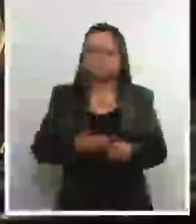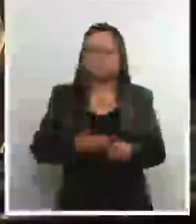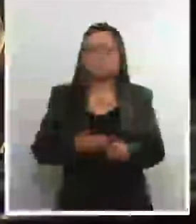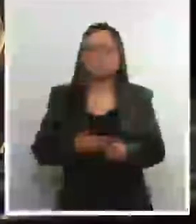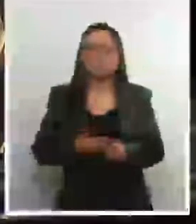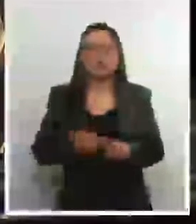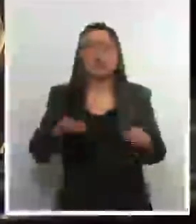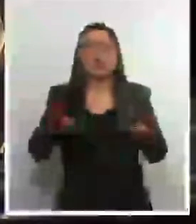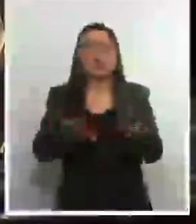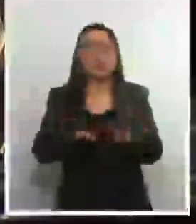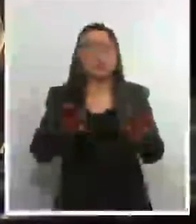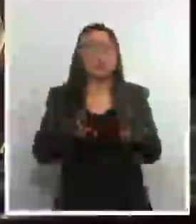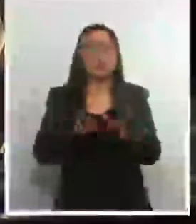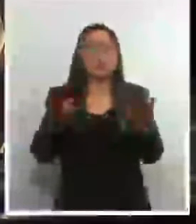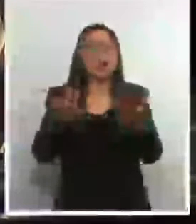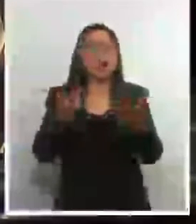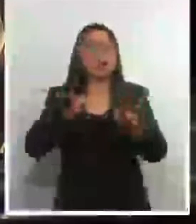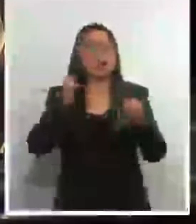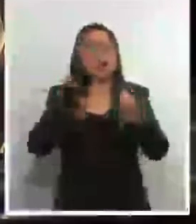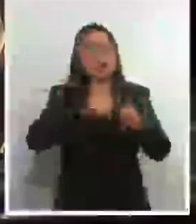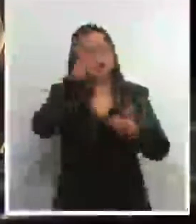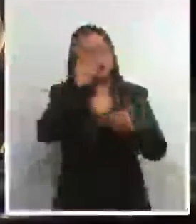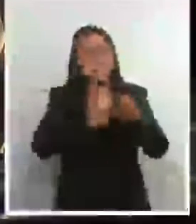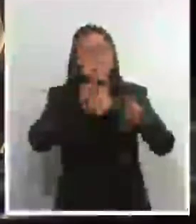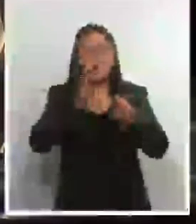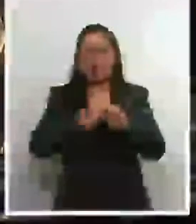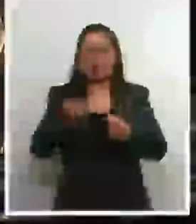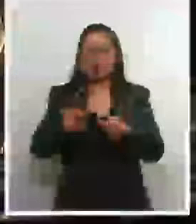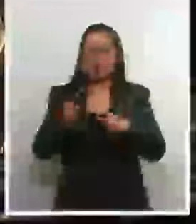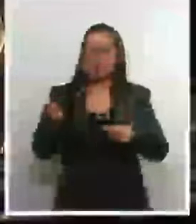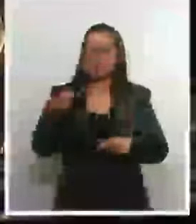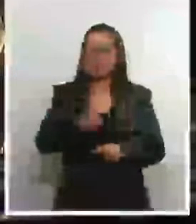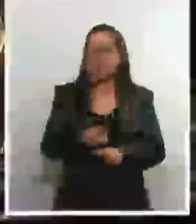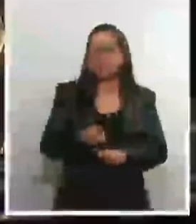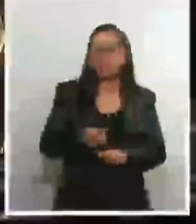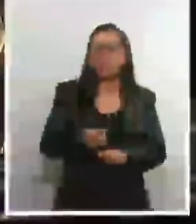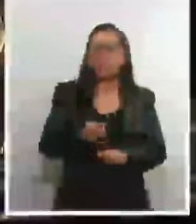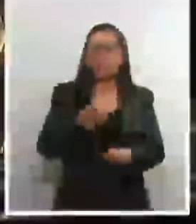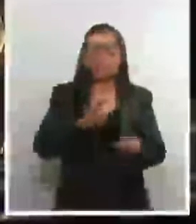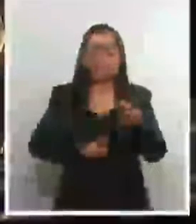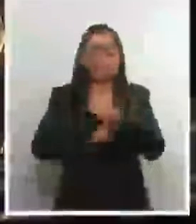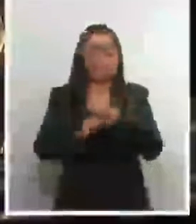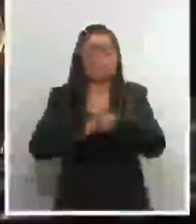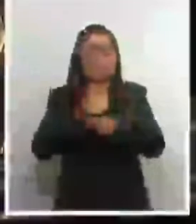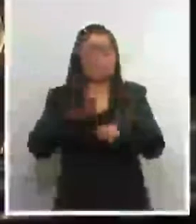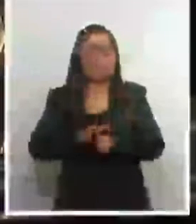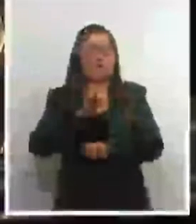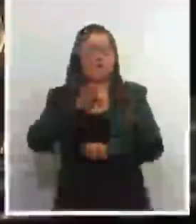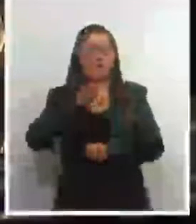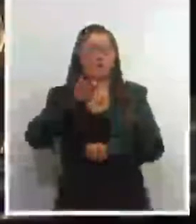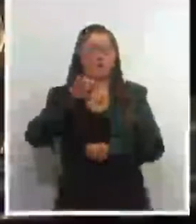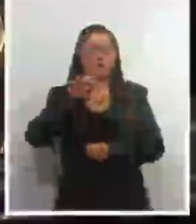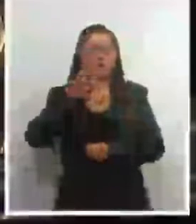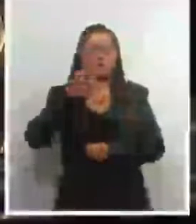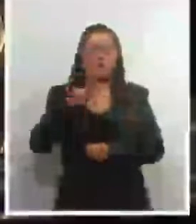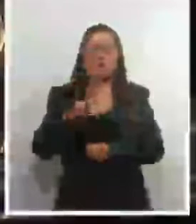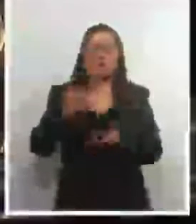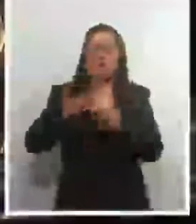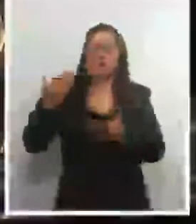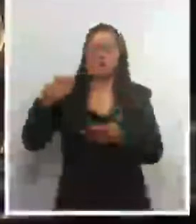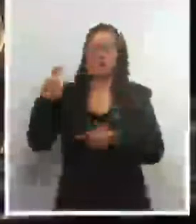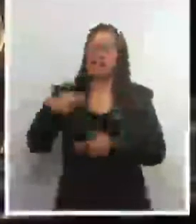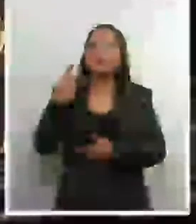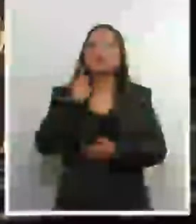se persiguen por consigna, que el riesgo es que el fiscal, antes